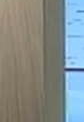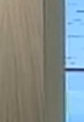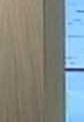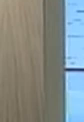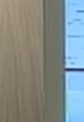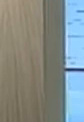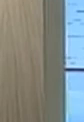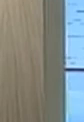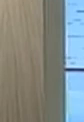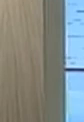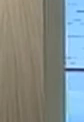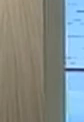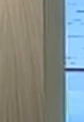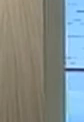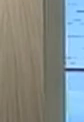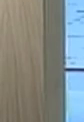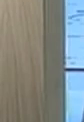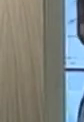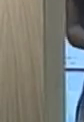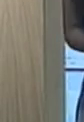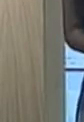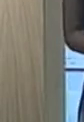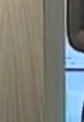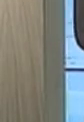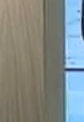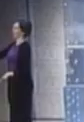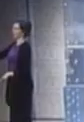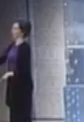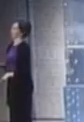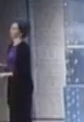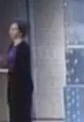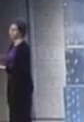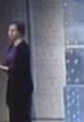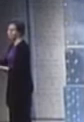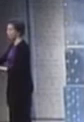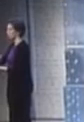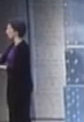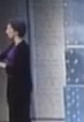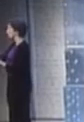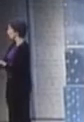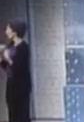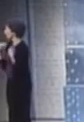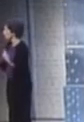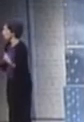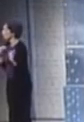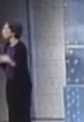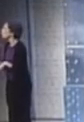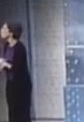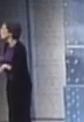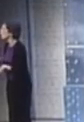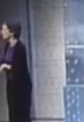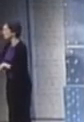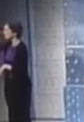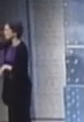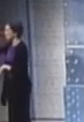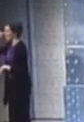recompensa que nos da cuando estamos contentos, cuando estamos disfrutando algo. Porque no sé si hayan escuchado muchos